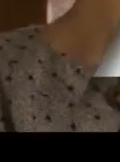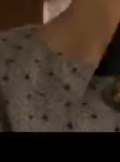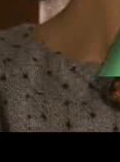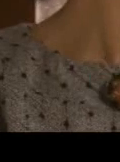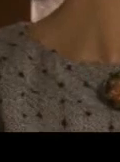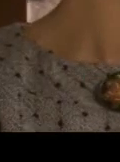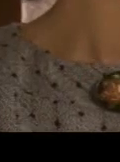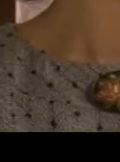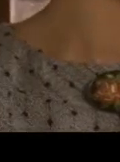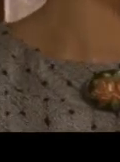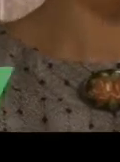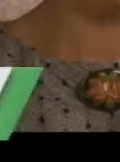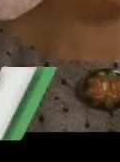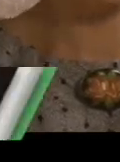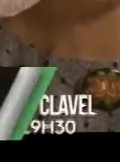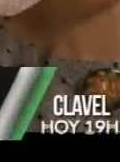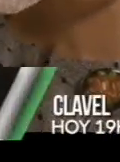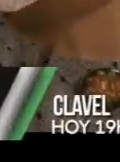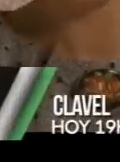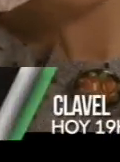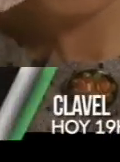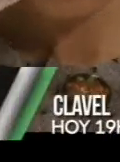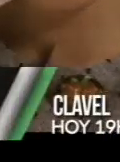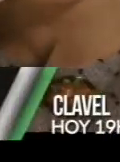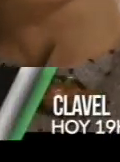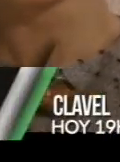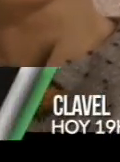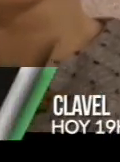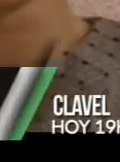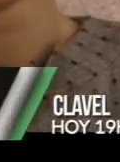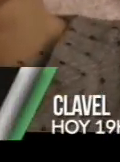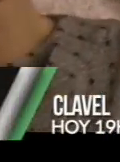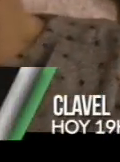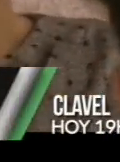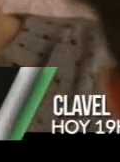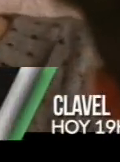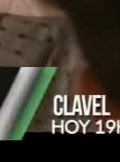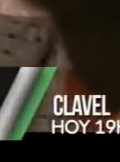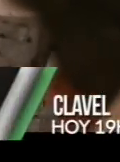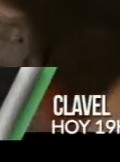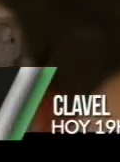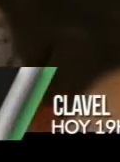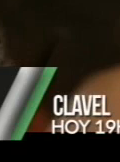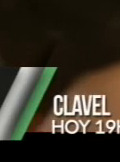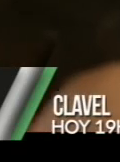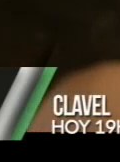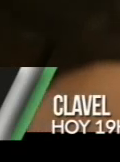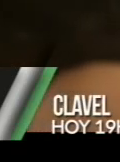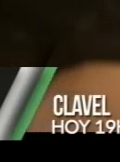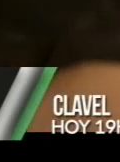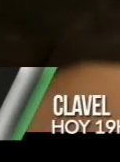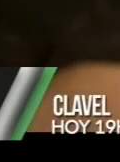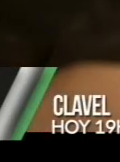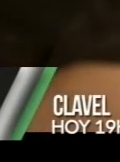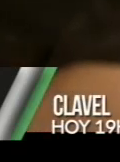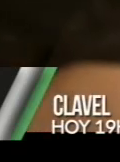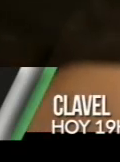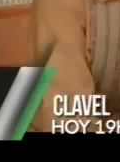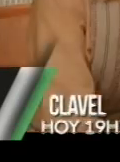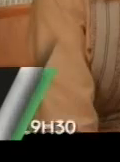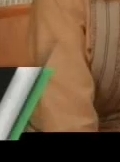Hoy, Itoko no se esperaba esta noticia. ¿Dices que quieres casarte con ella?